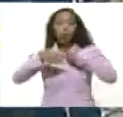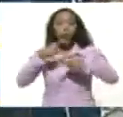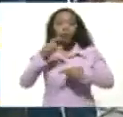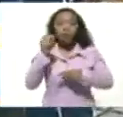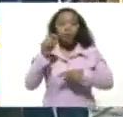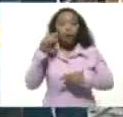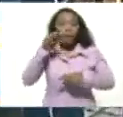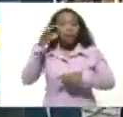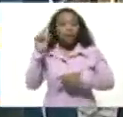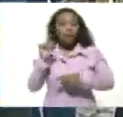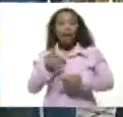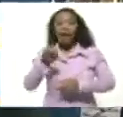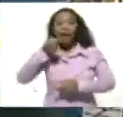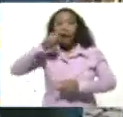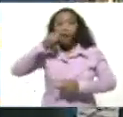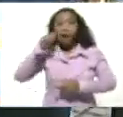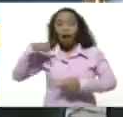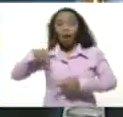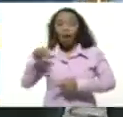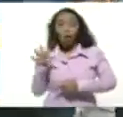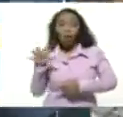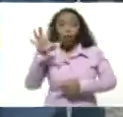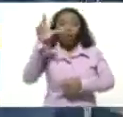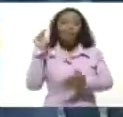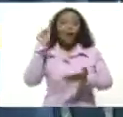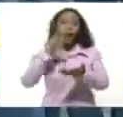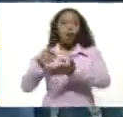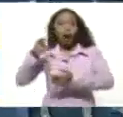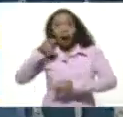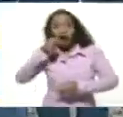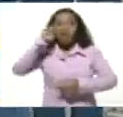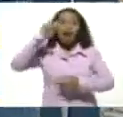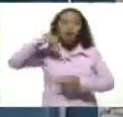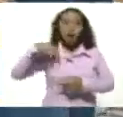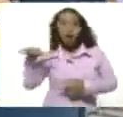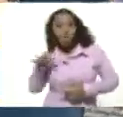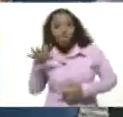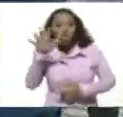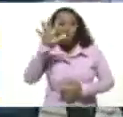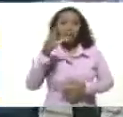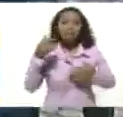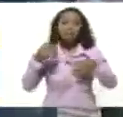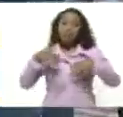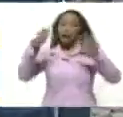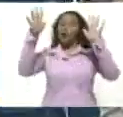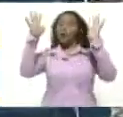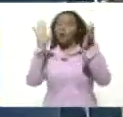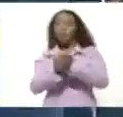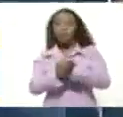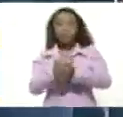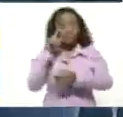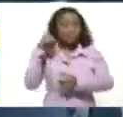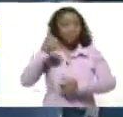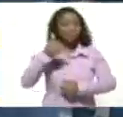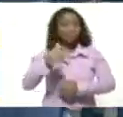café. Naguará, café en el Guarayra Repano. Ajá. Llegó el café al Guarayra Repano, Naguará. Sí. Y bien, mira. Eso,